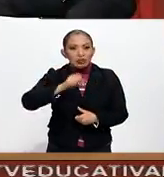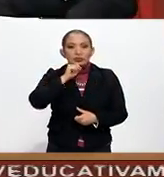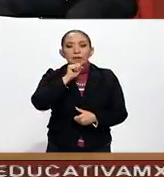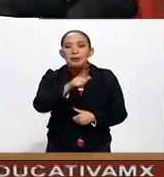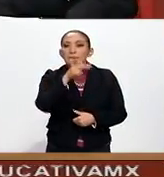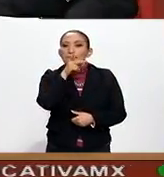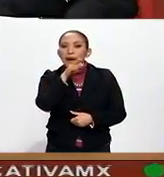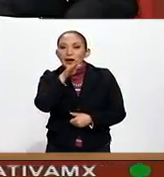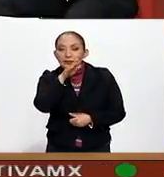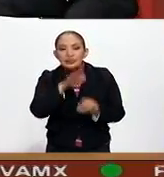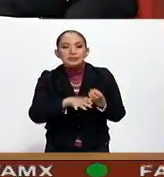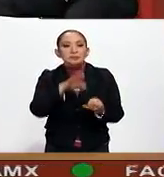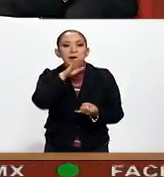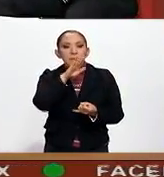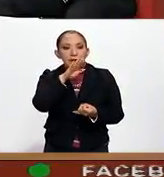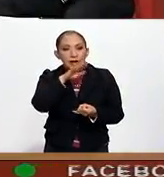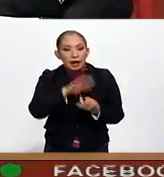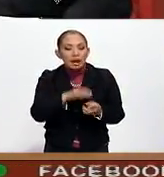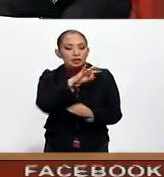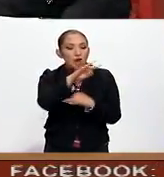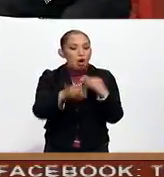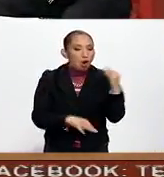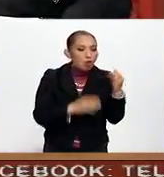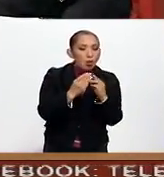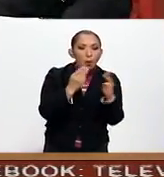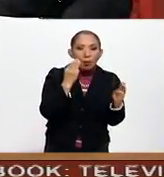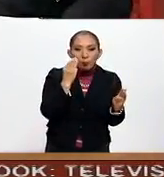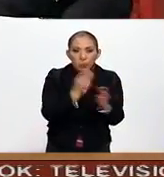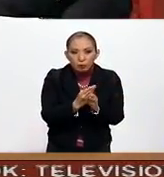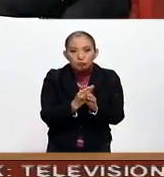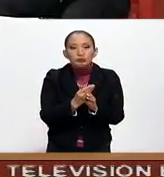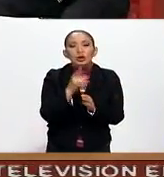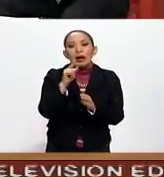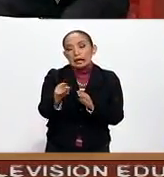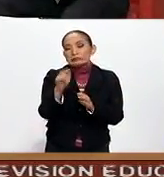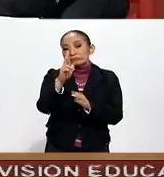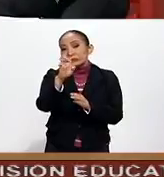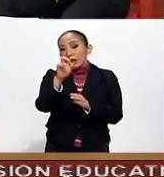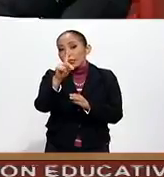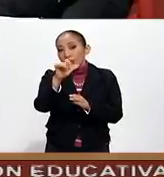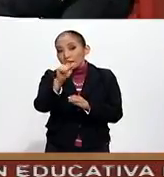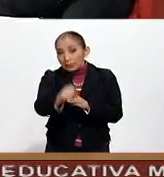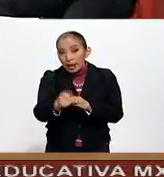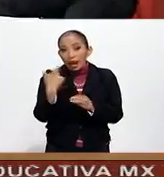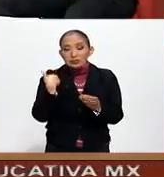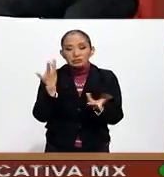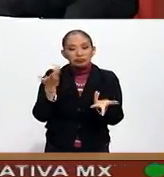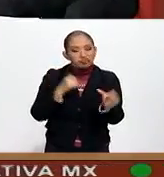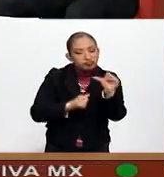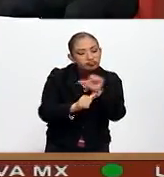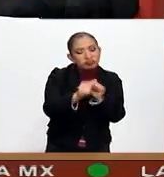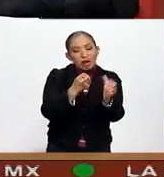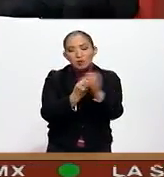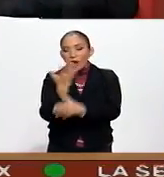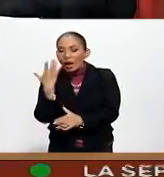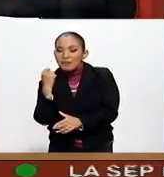los padres, las madres, en todo este mundo que son las redes, esa interacción nueva, novedosa, siempre